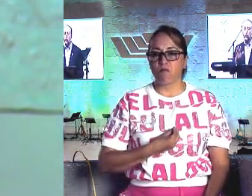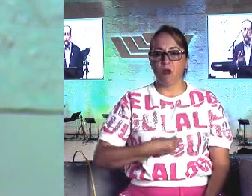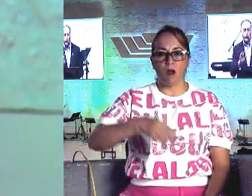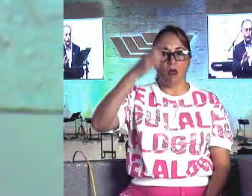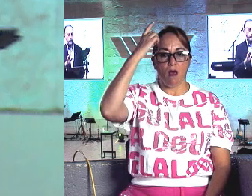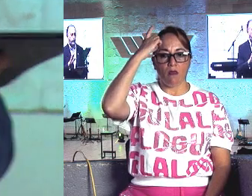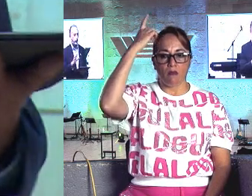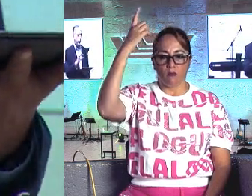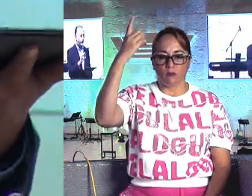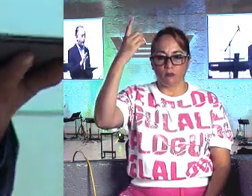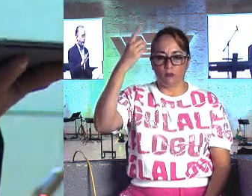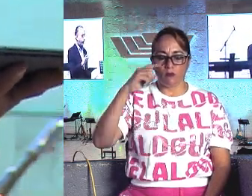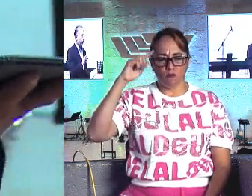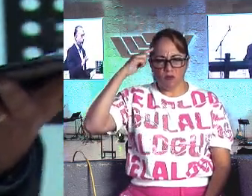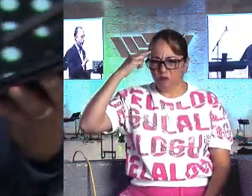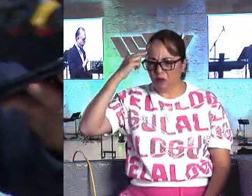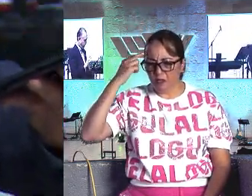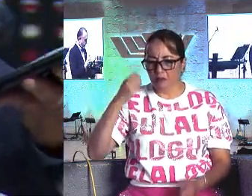con Dios.